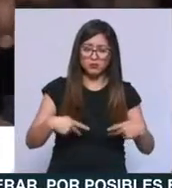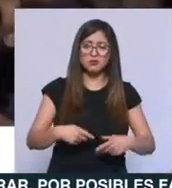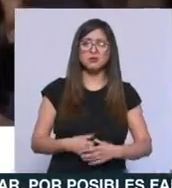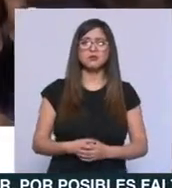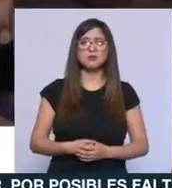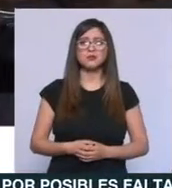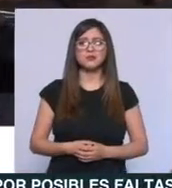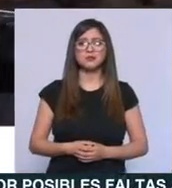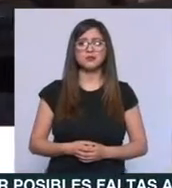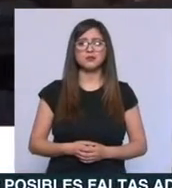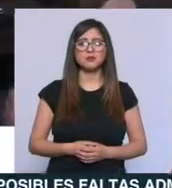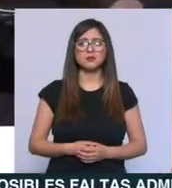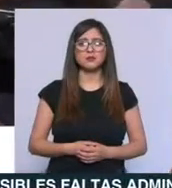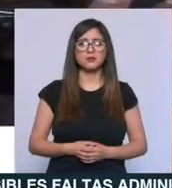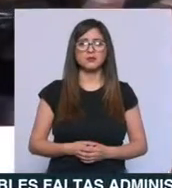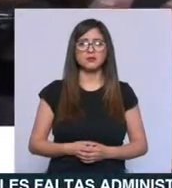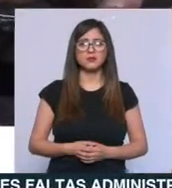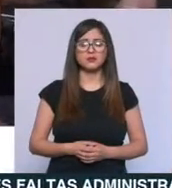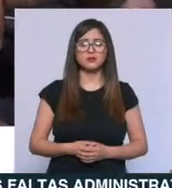enfrentado el